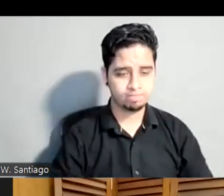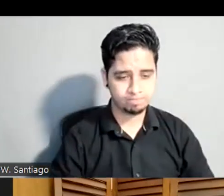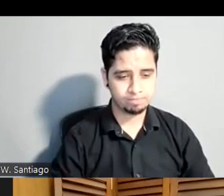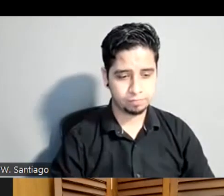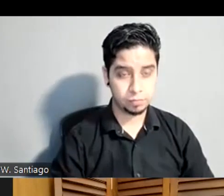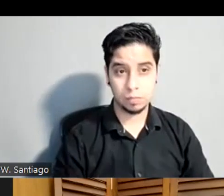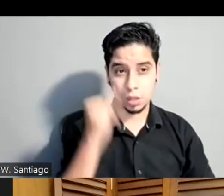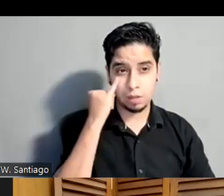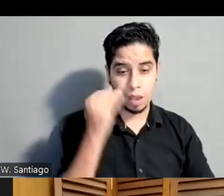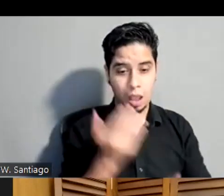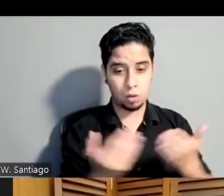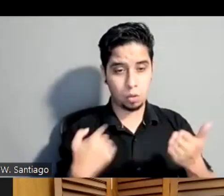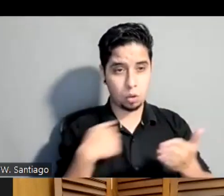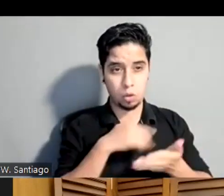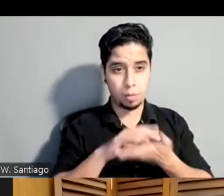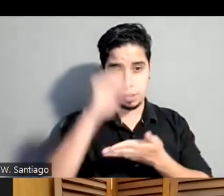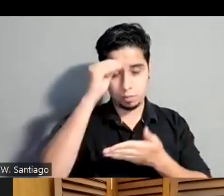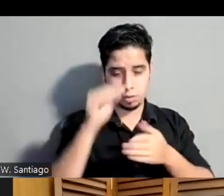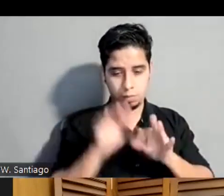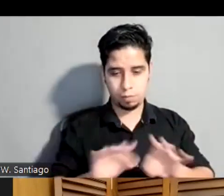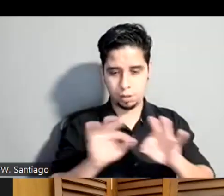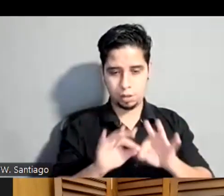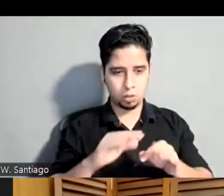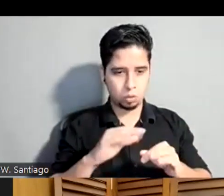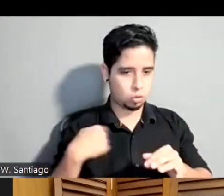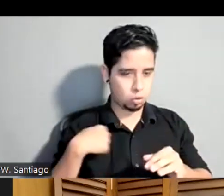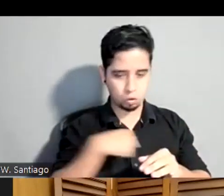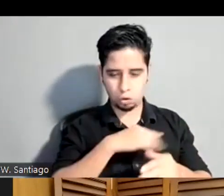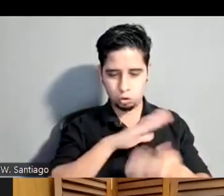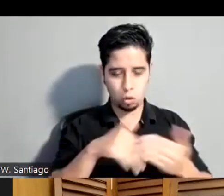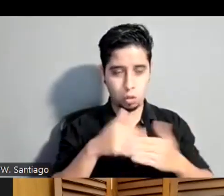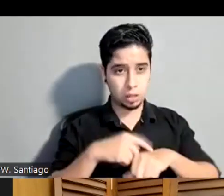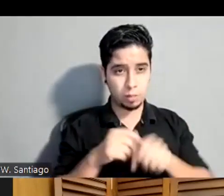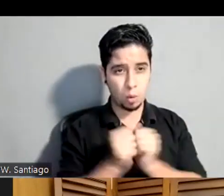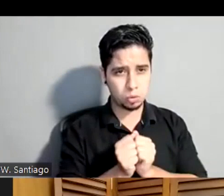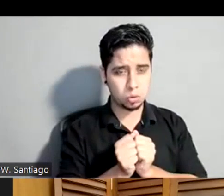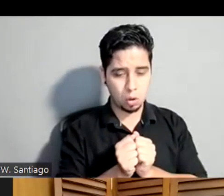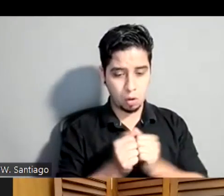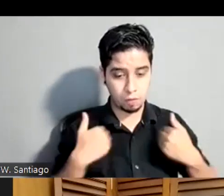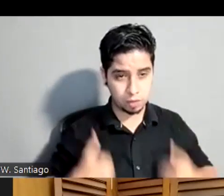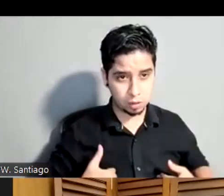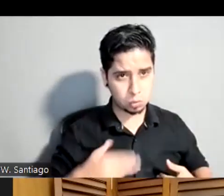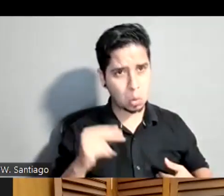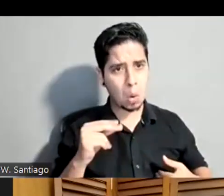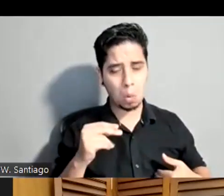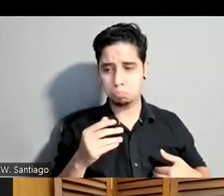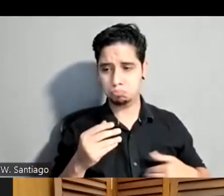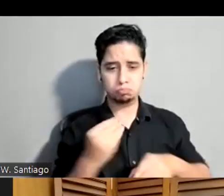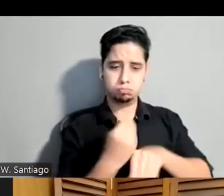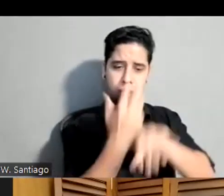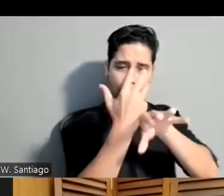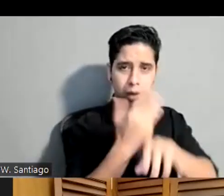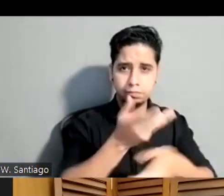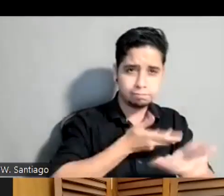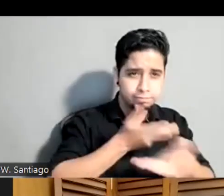aprendimos de la pandemia es que no necesitamos estar físicamente todo el tiempo para sentir que estamos unidos. Esto es una prueba de eso. Así que estamos